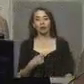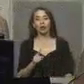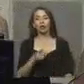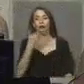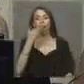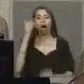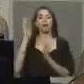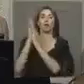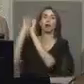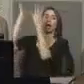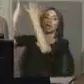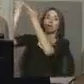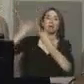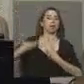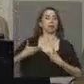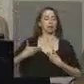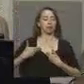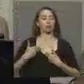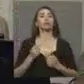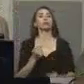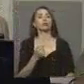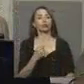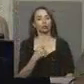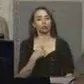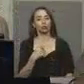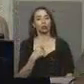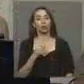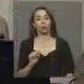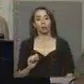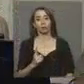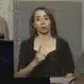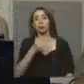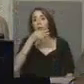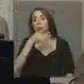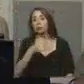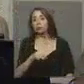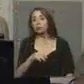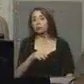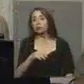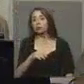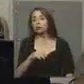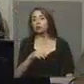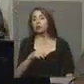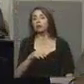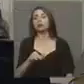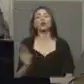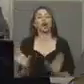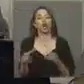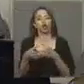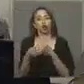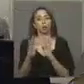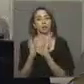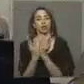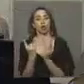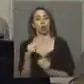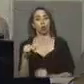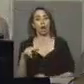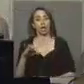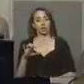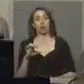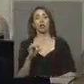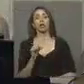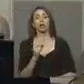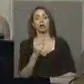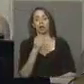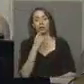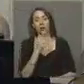Solo quiero decir, no voy a hablar para los aplausos. Voy a decir primero que la unanimidad